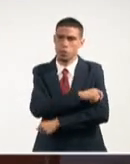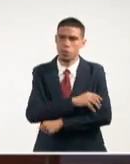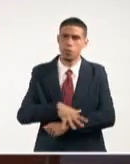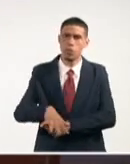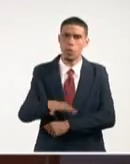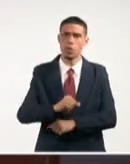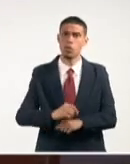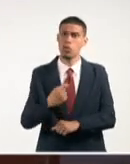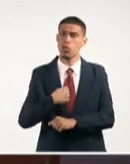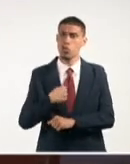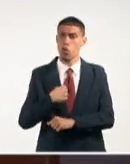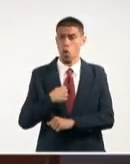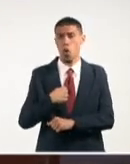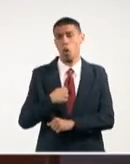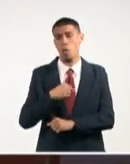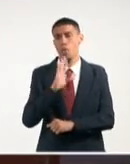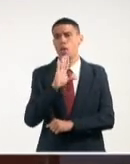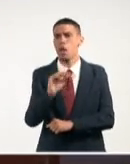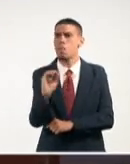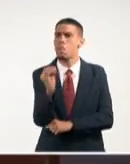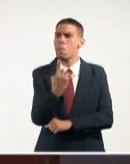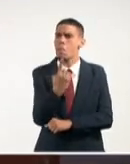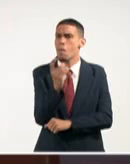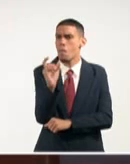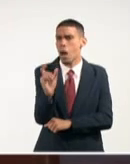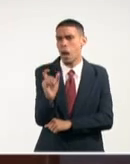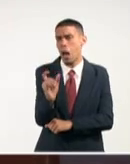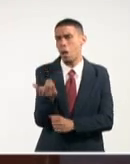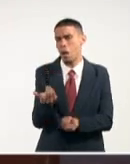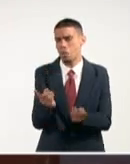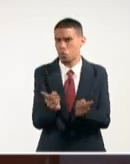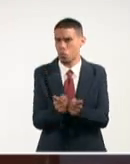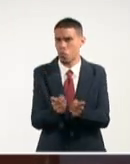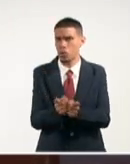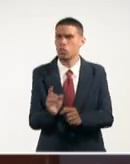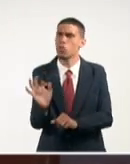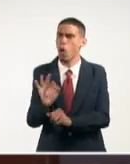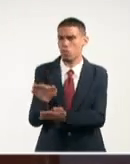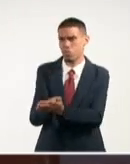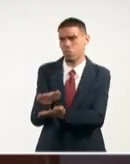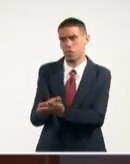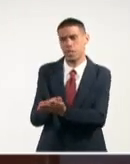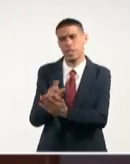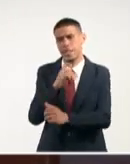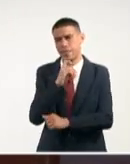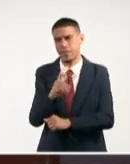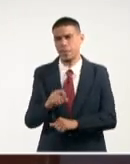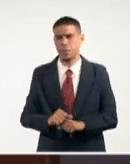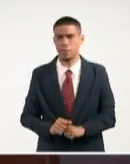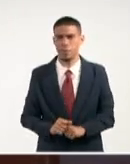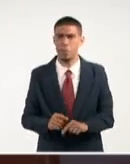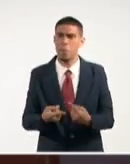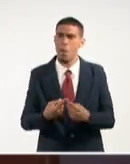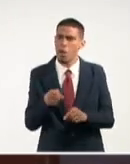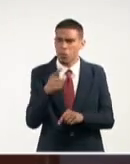dije una breve palabra que no se conservan, pero eso no es